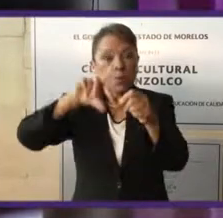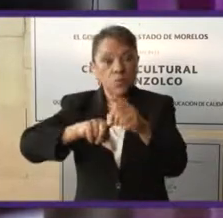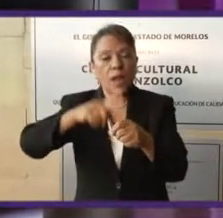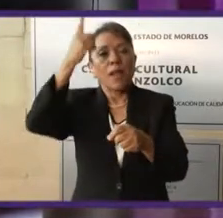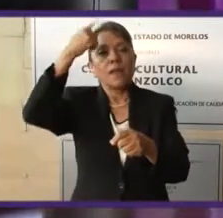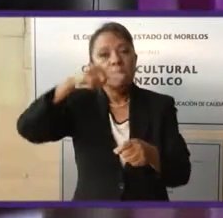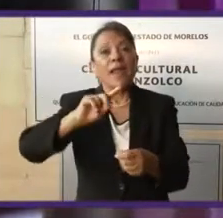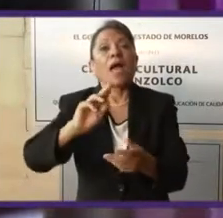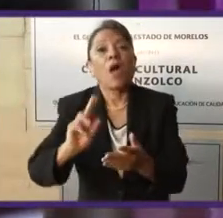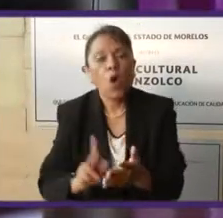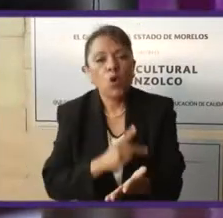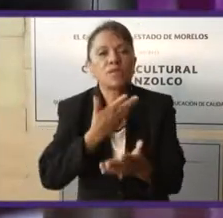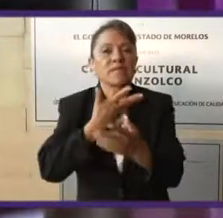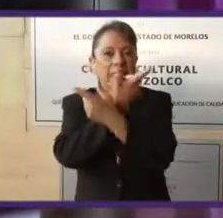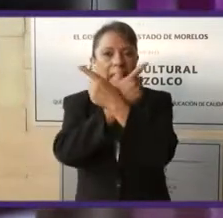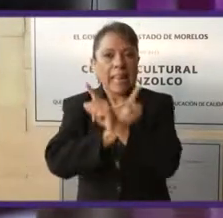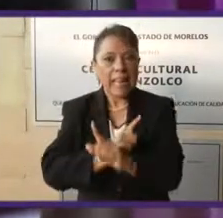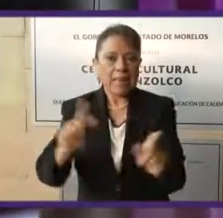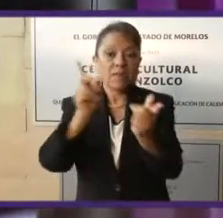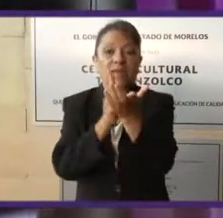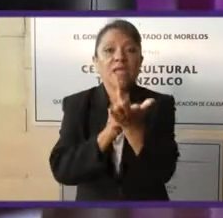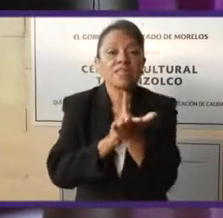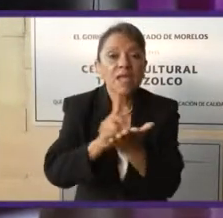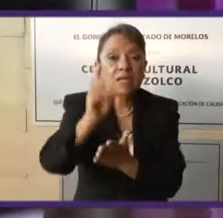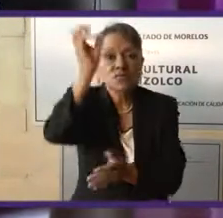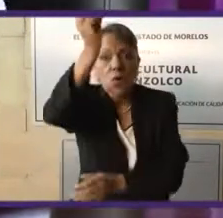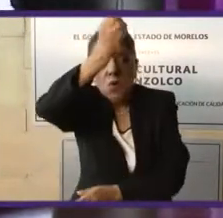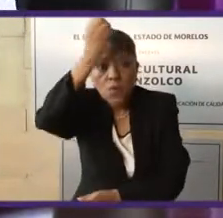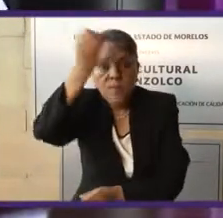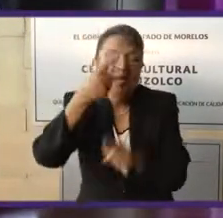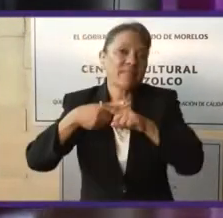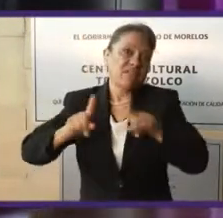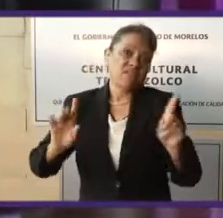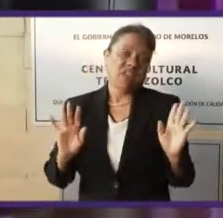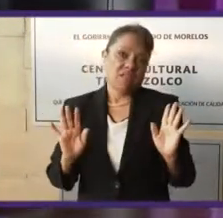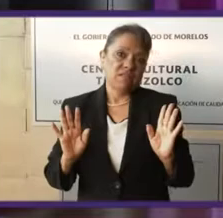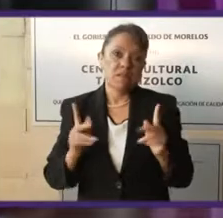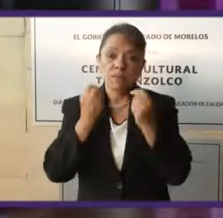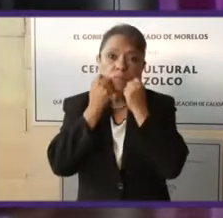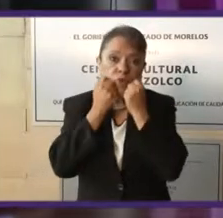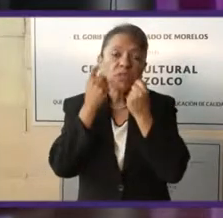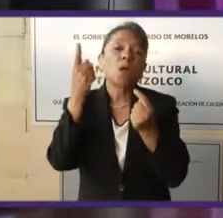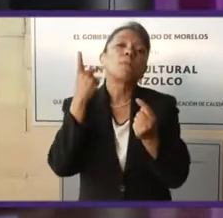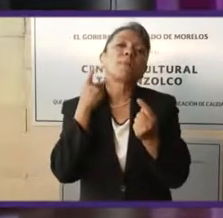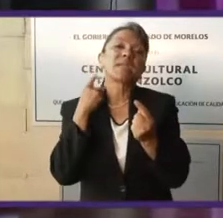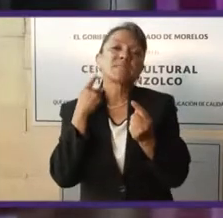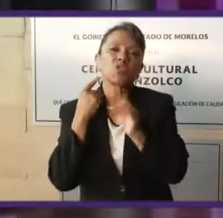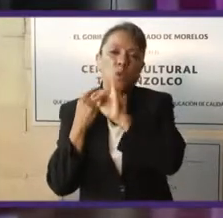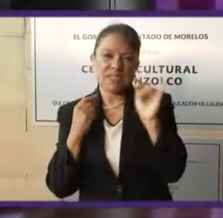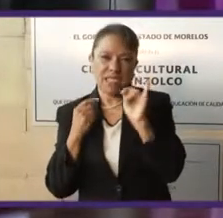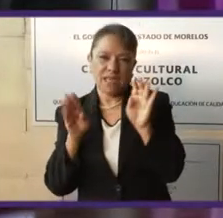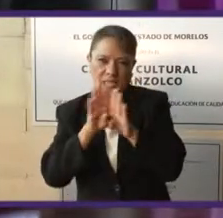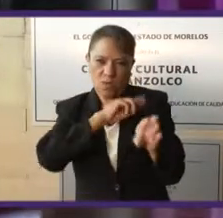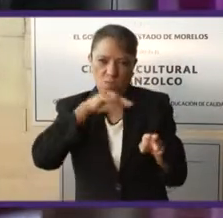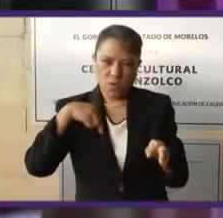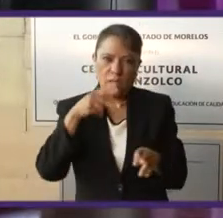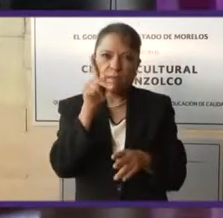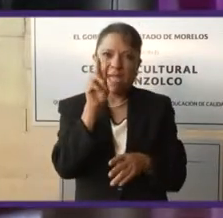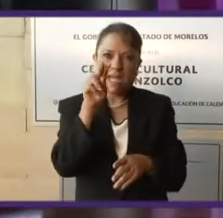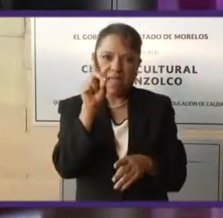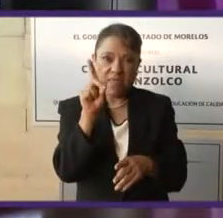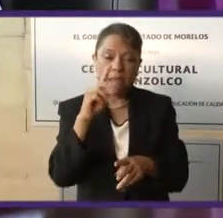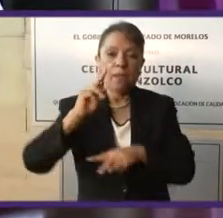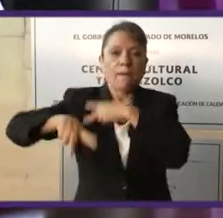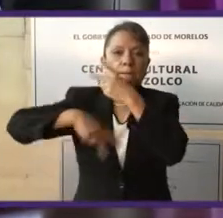opinar distinto, a tener nuestro derecho a opinar distinto. Un partido de izquierda como el nuestro, que viene del Partido